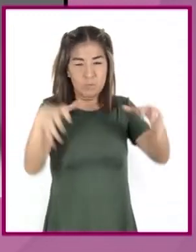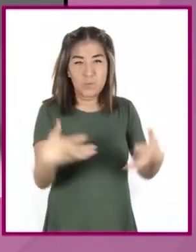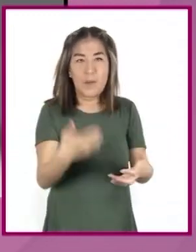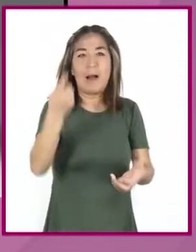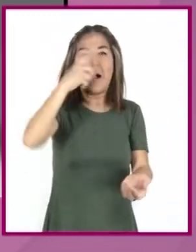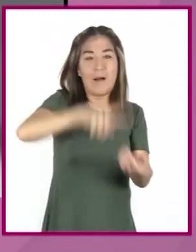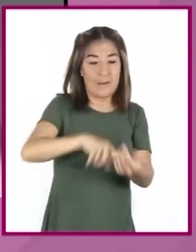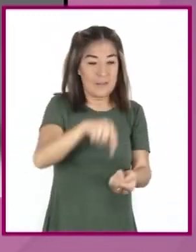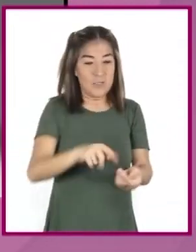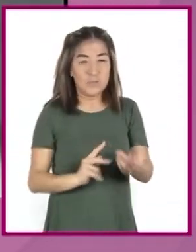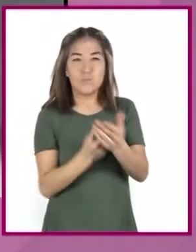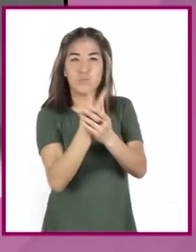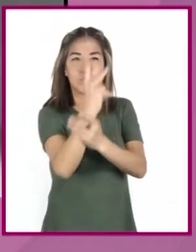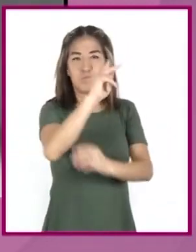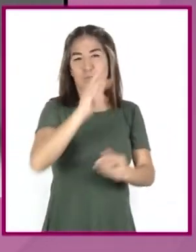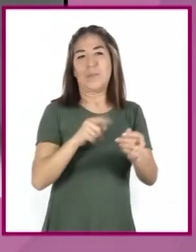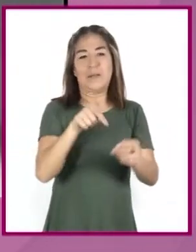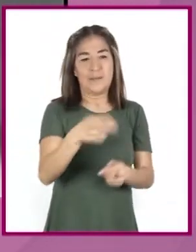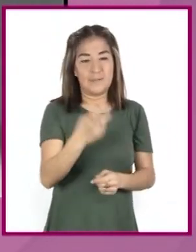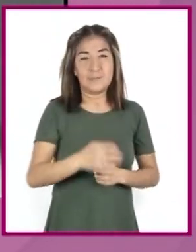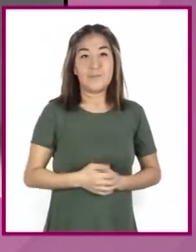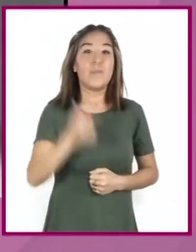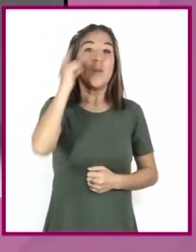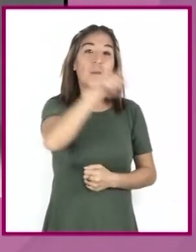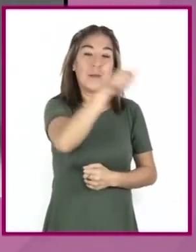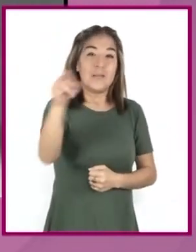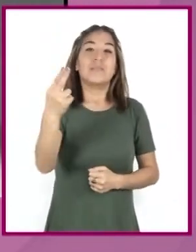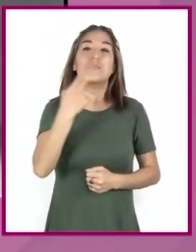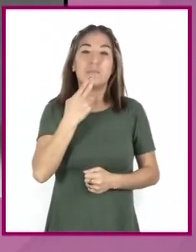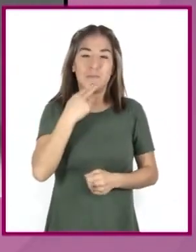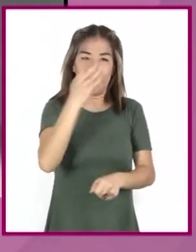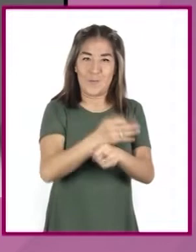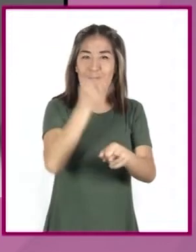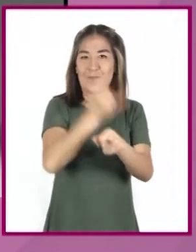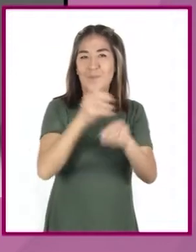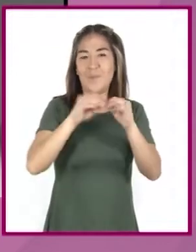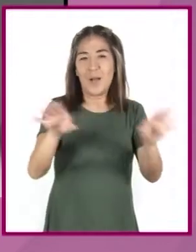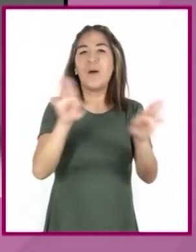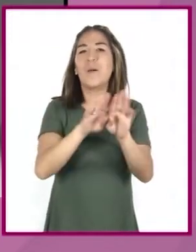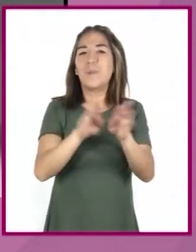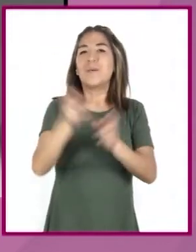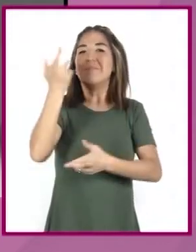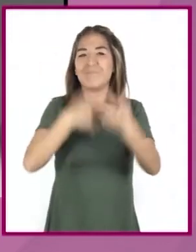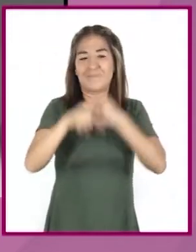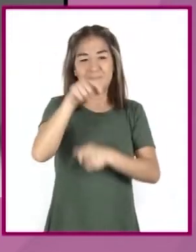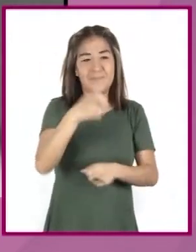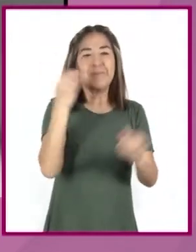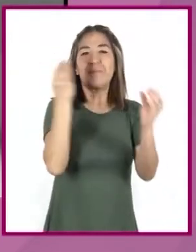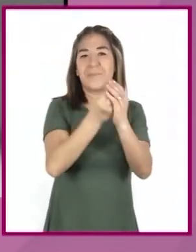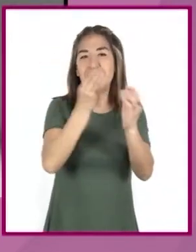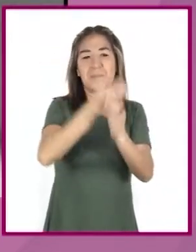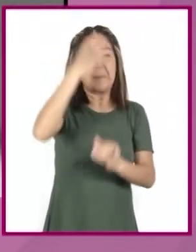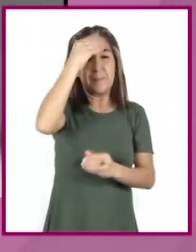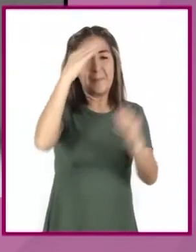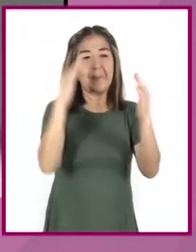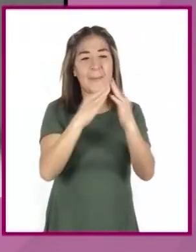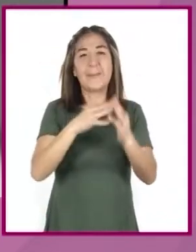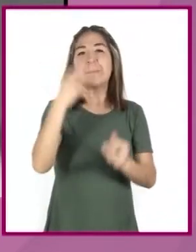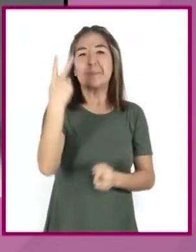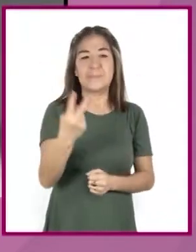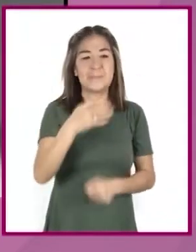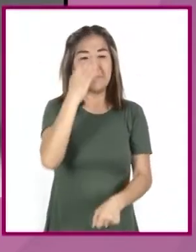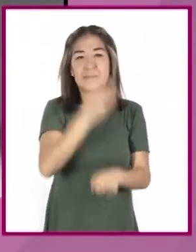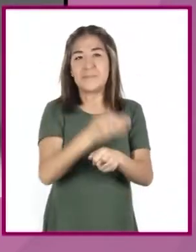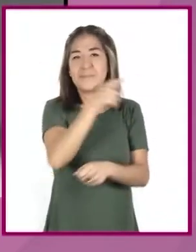el cuerpo de la planta. Esperamos les haya servido la información que recuperamos de nuestras sesiones de Aprende en Casa 2.